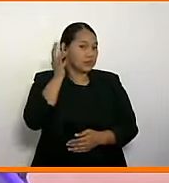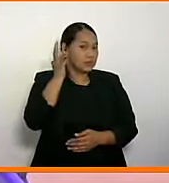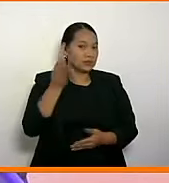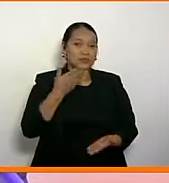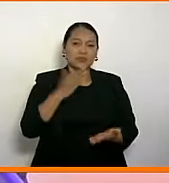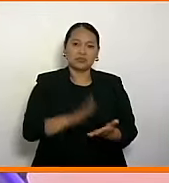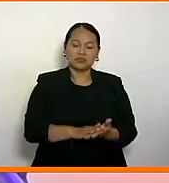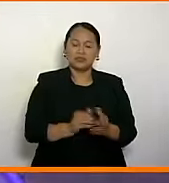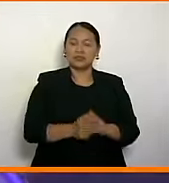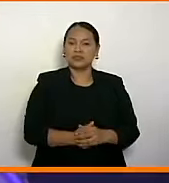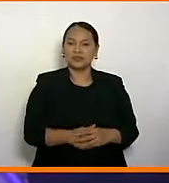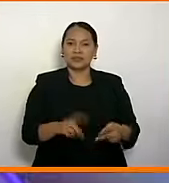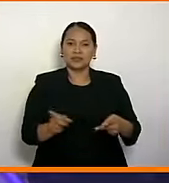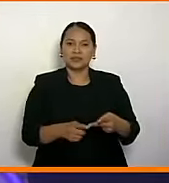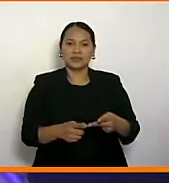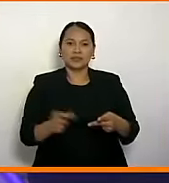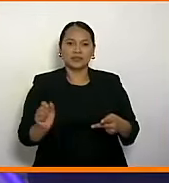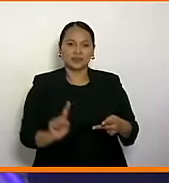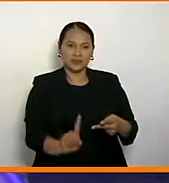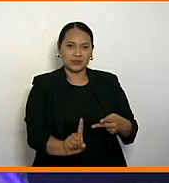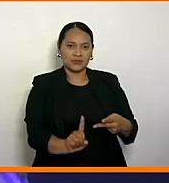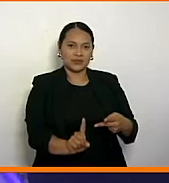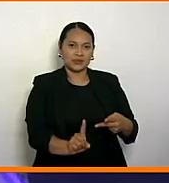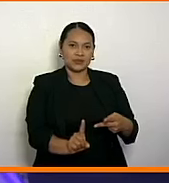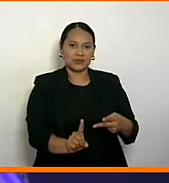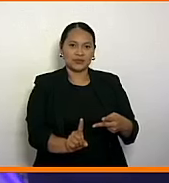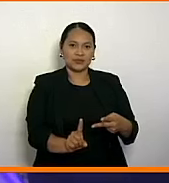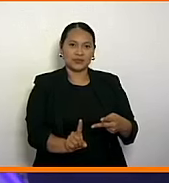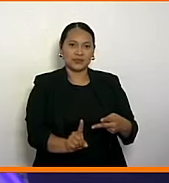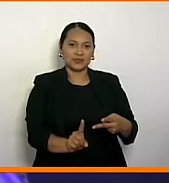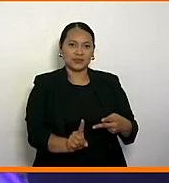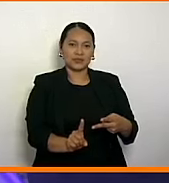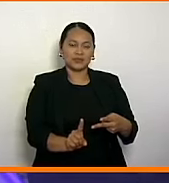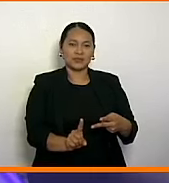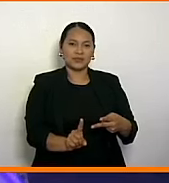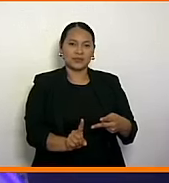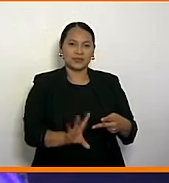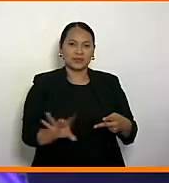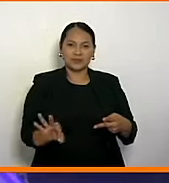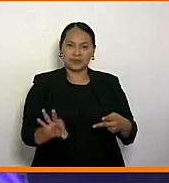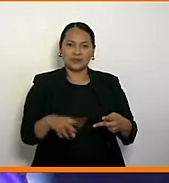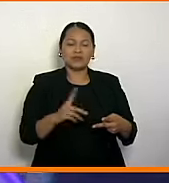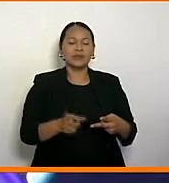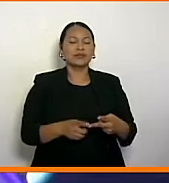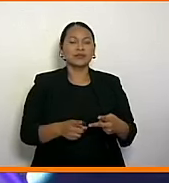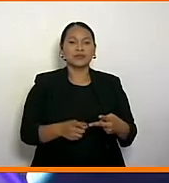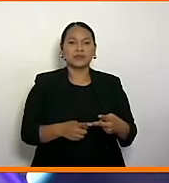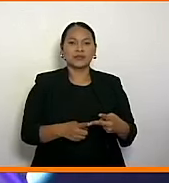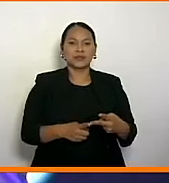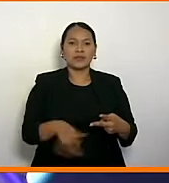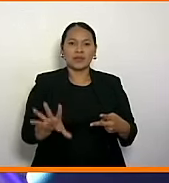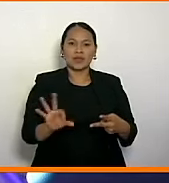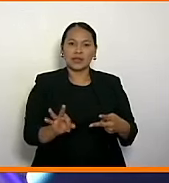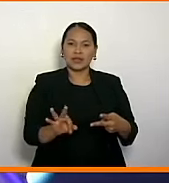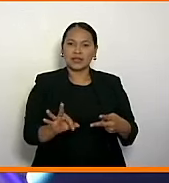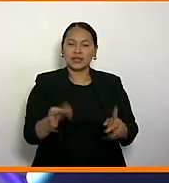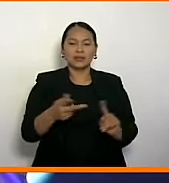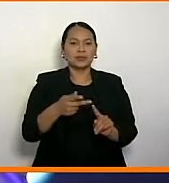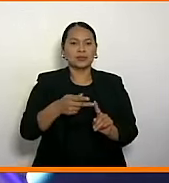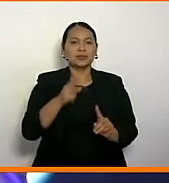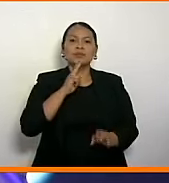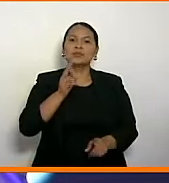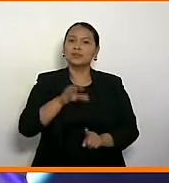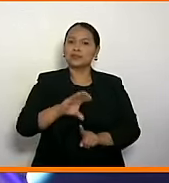primer dígito es 1, segundo dígito. 9. El segundo número afortunado es el 19, con